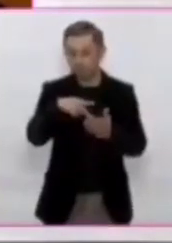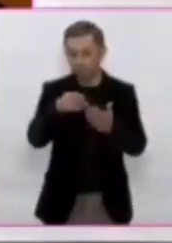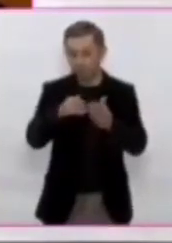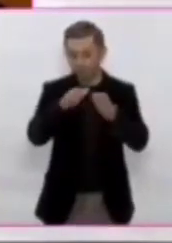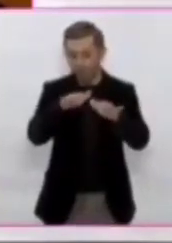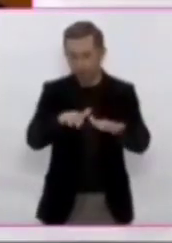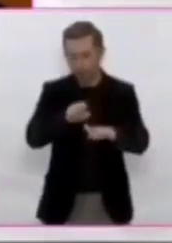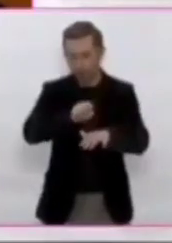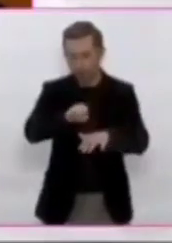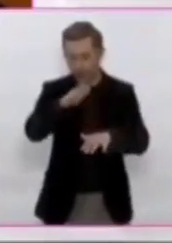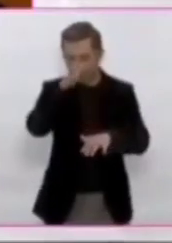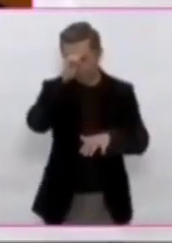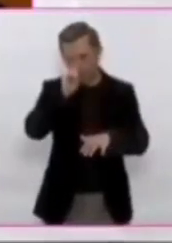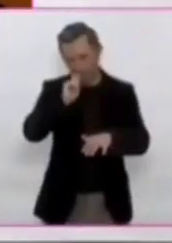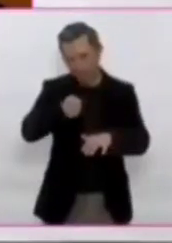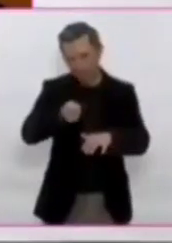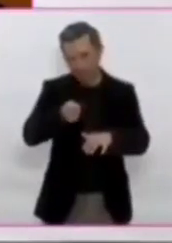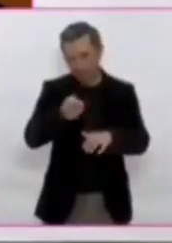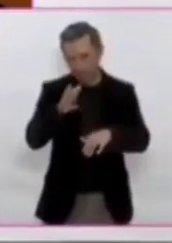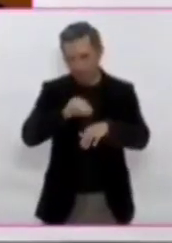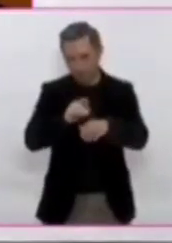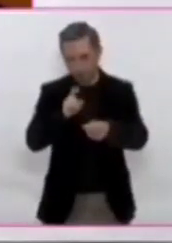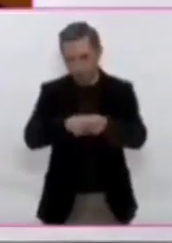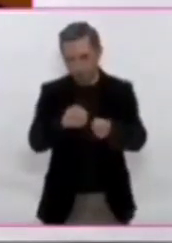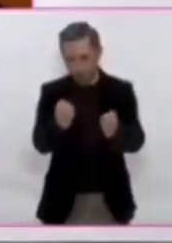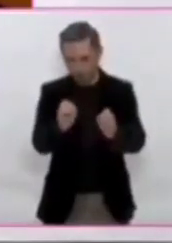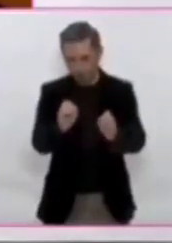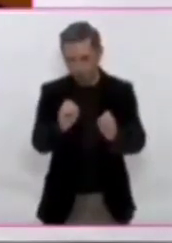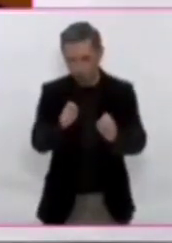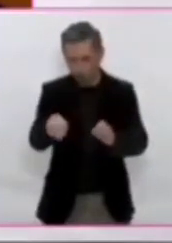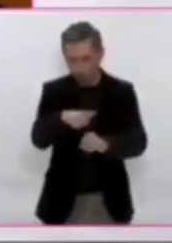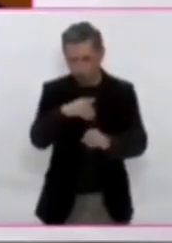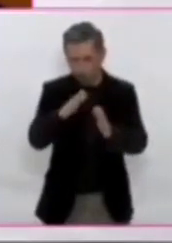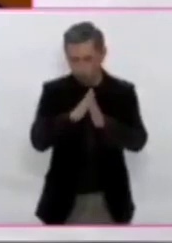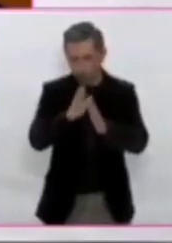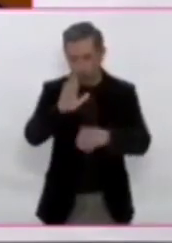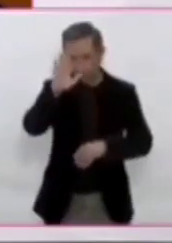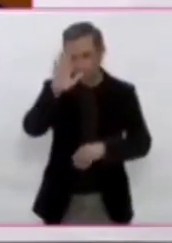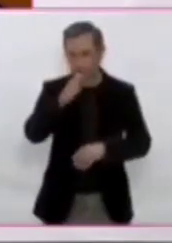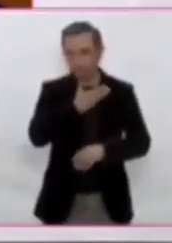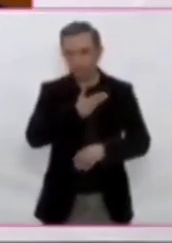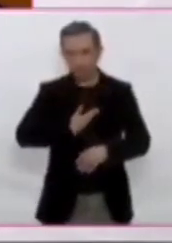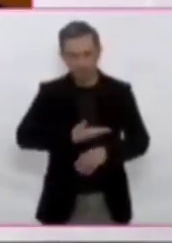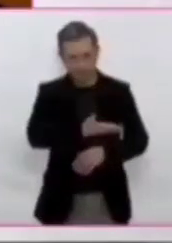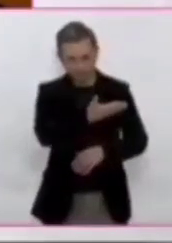proyecto, negando el registro, si van a manifestarlo. Presidente. A favor.